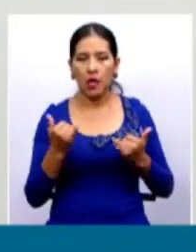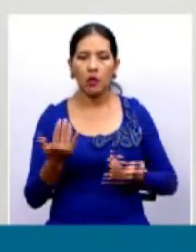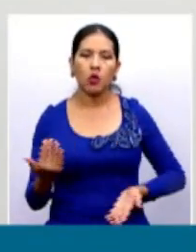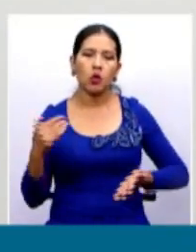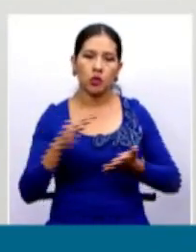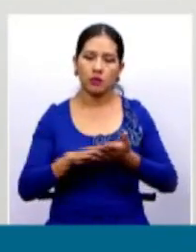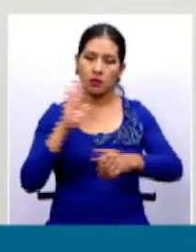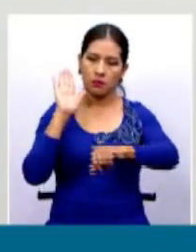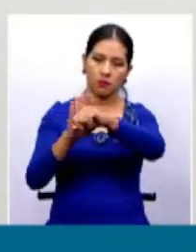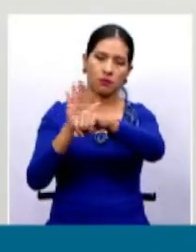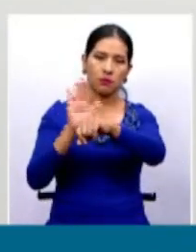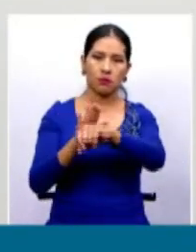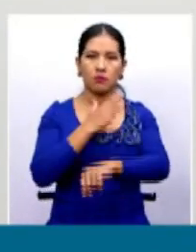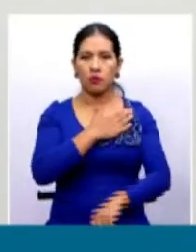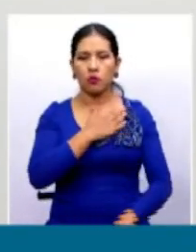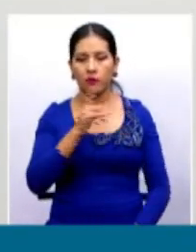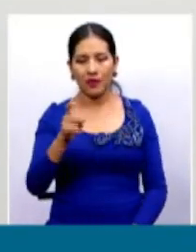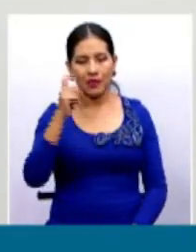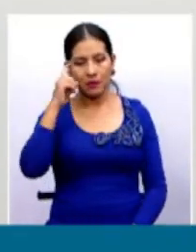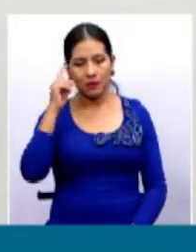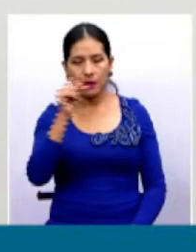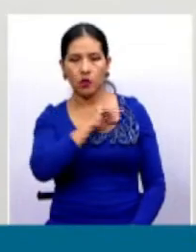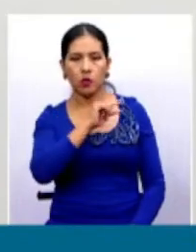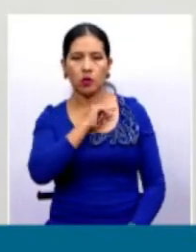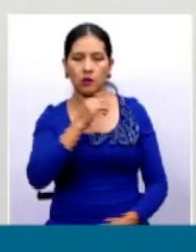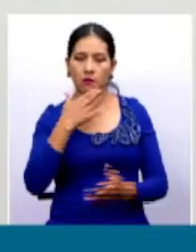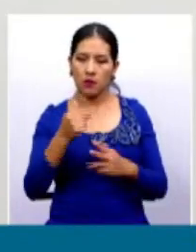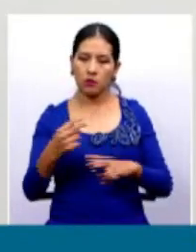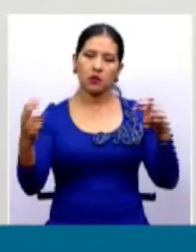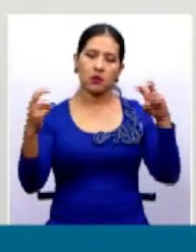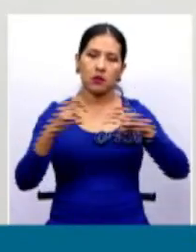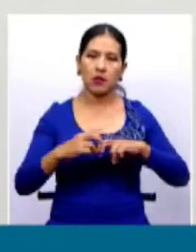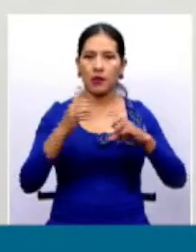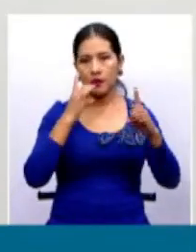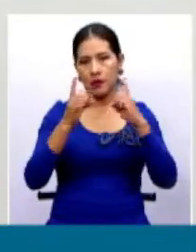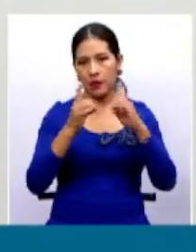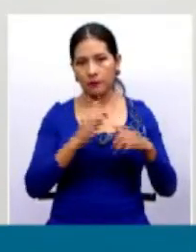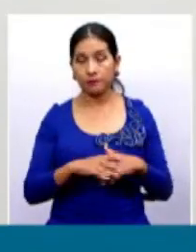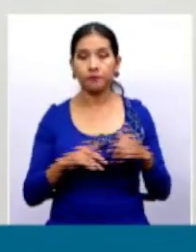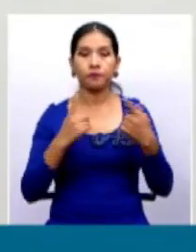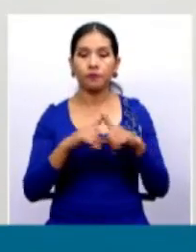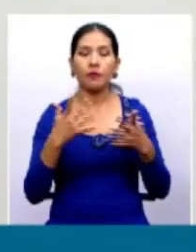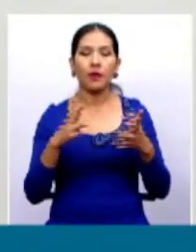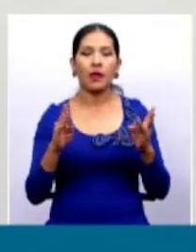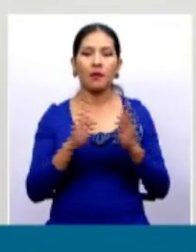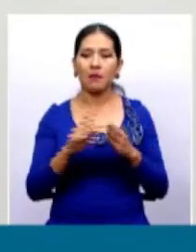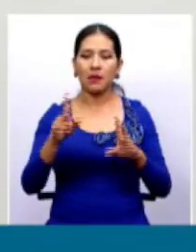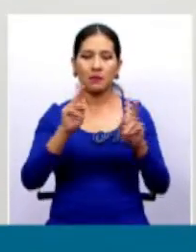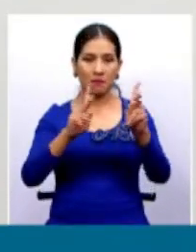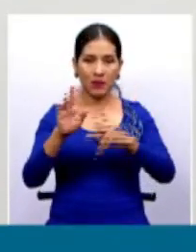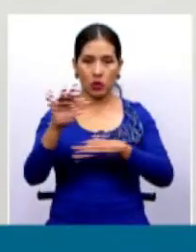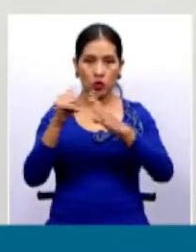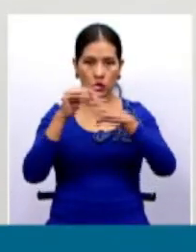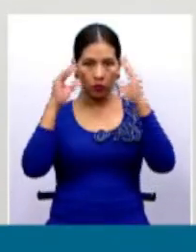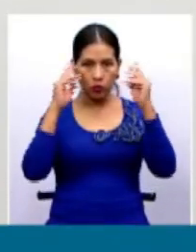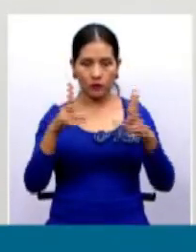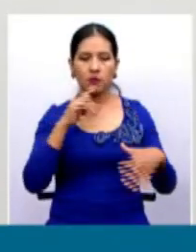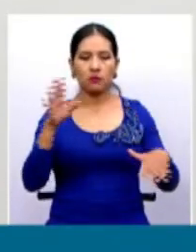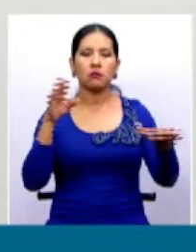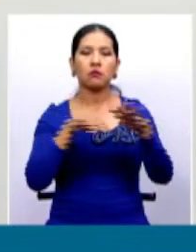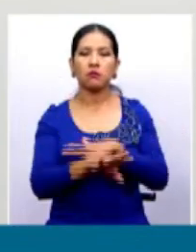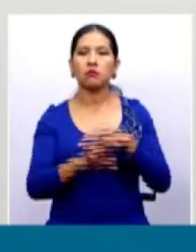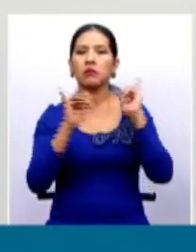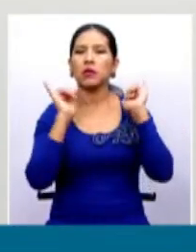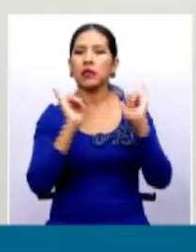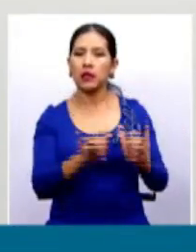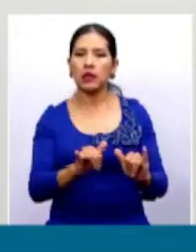llamado cordura y podemos sentarnos a dialogar Lamentablemente se han quedado en la infraestructura del Ministerio de Educación es decir